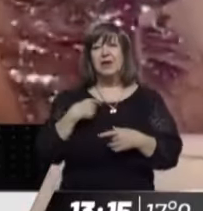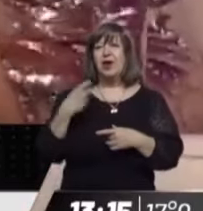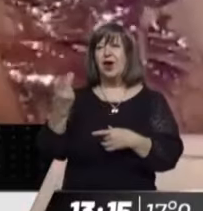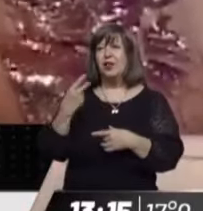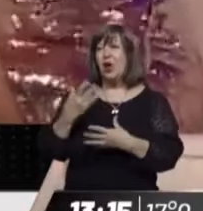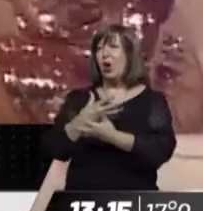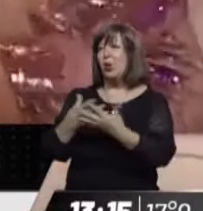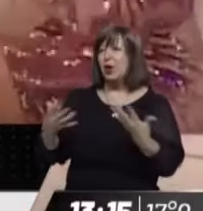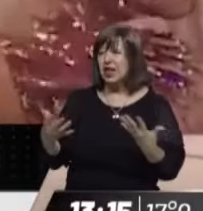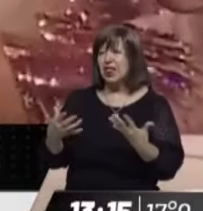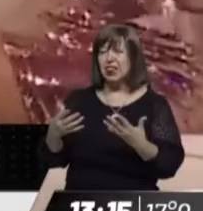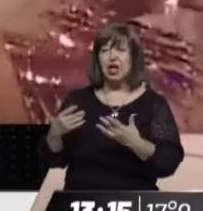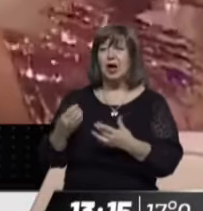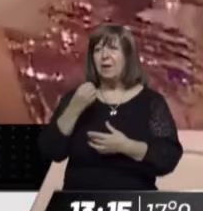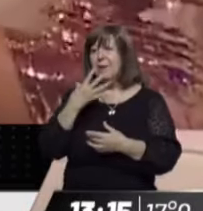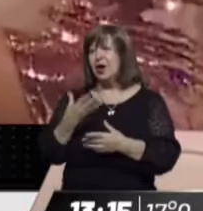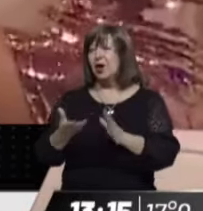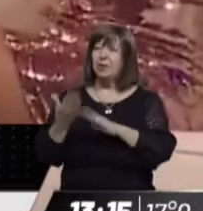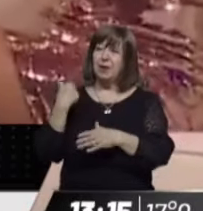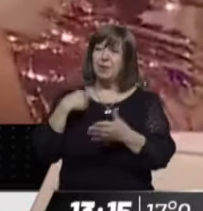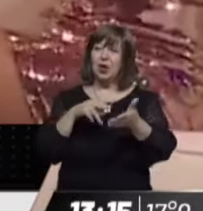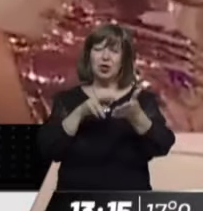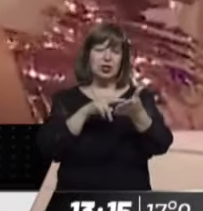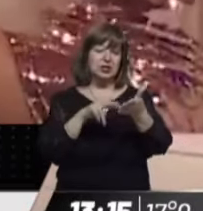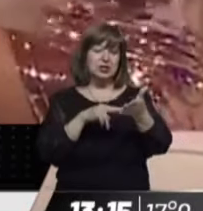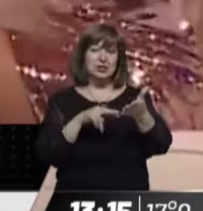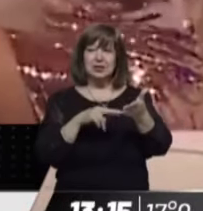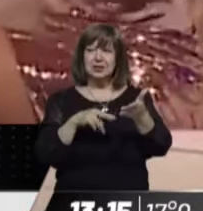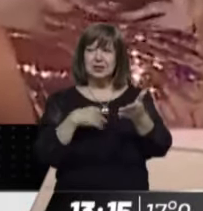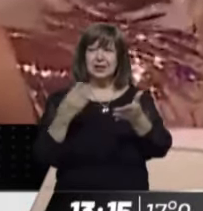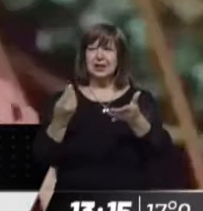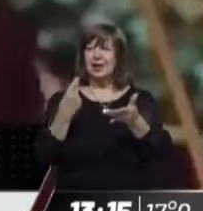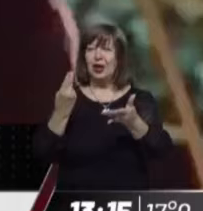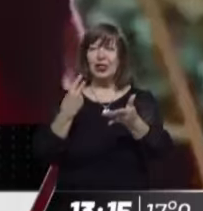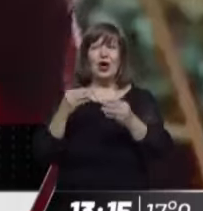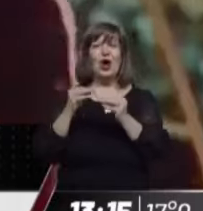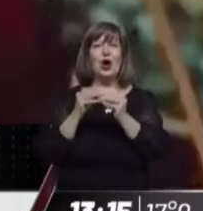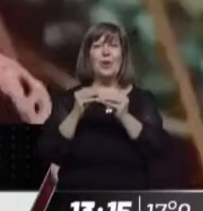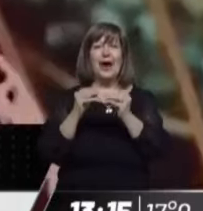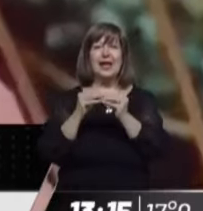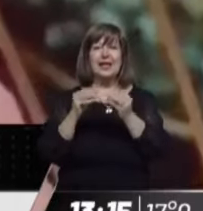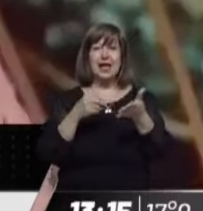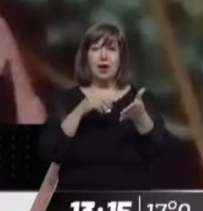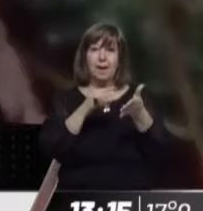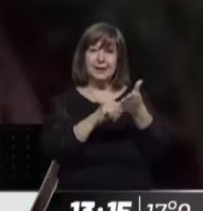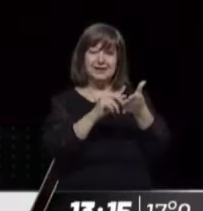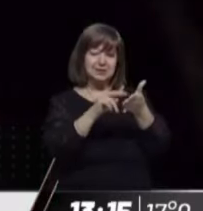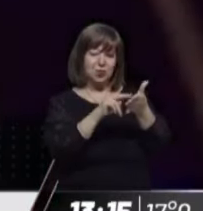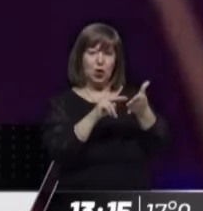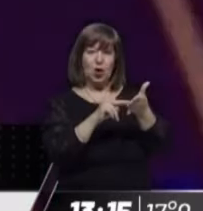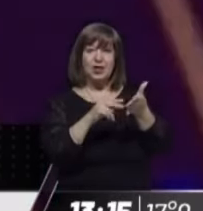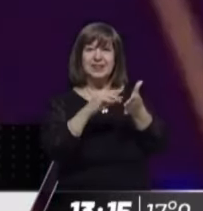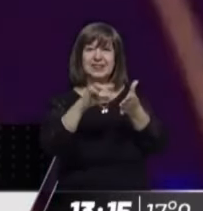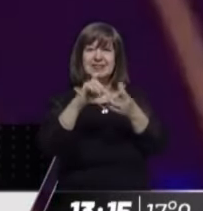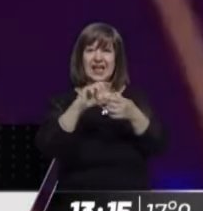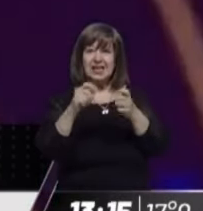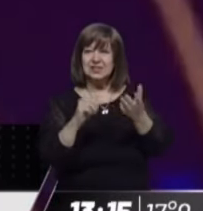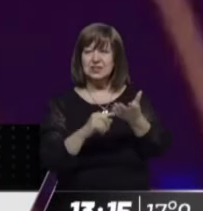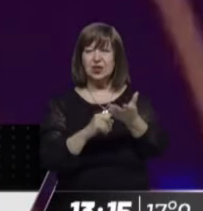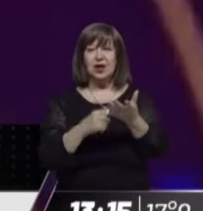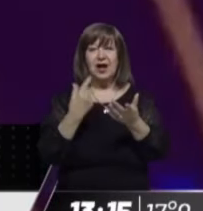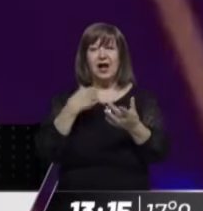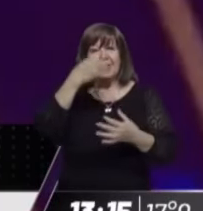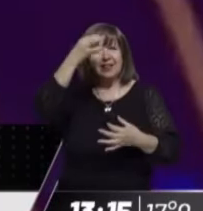facultad, agarraban piezas muy dramáticas y sin cambiarle el texto, la interpretaban de una